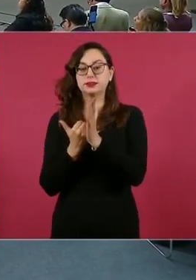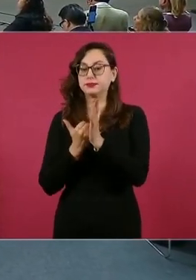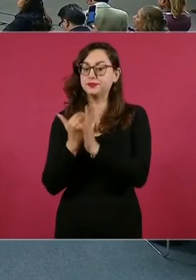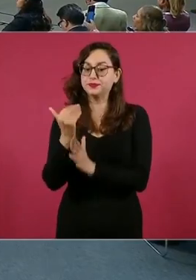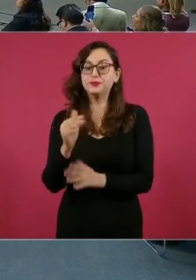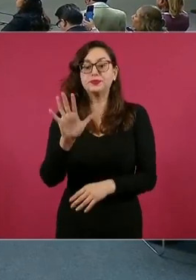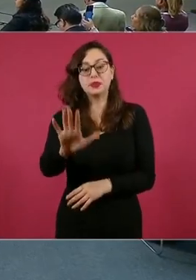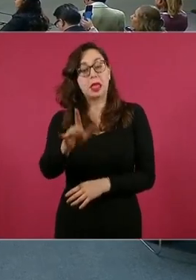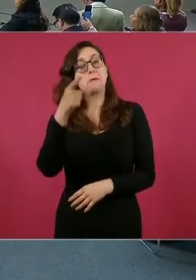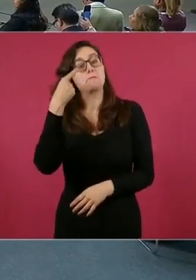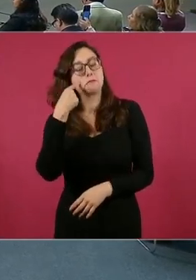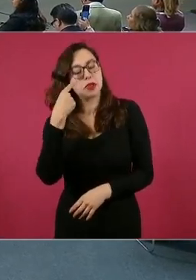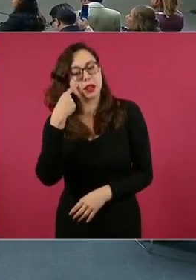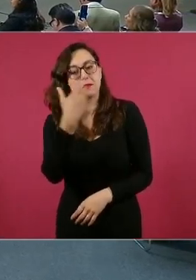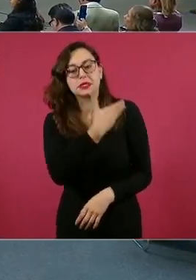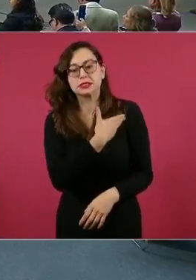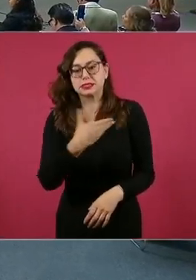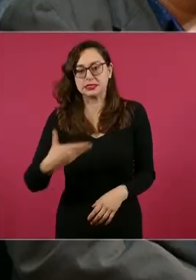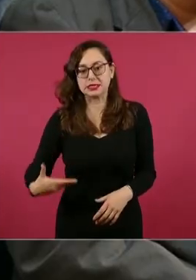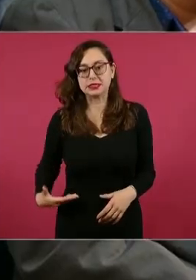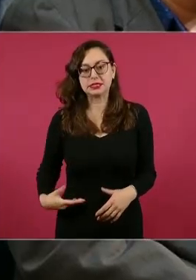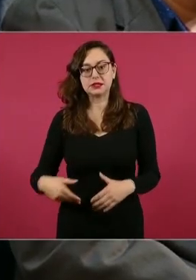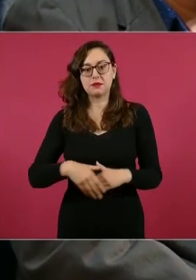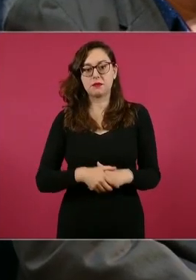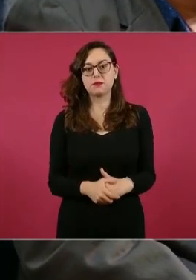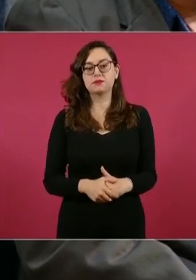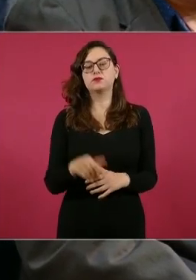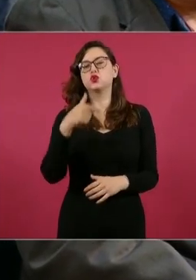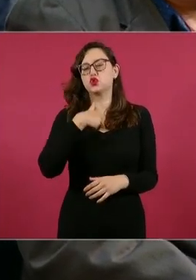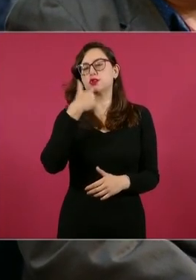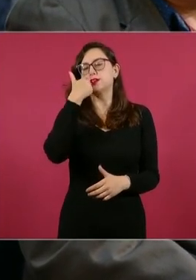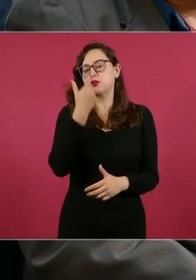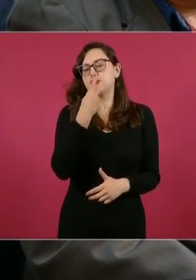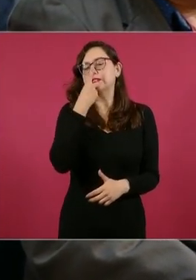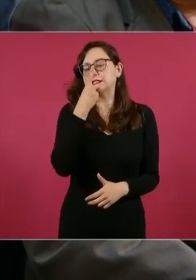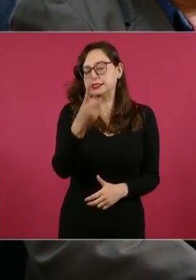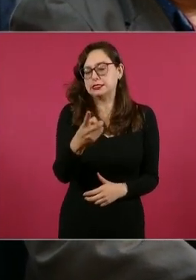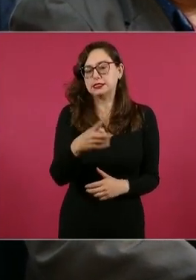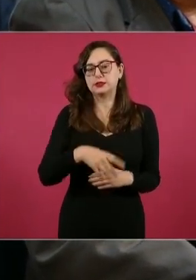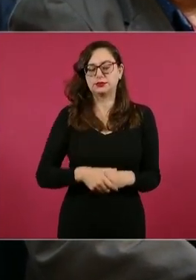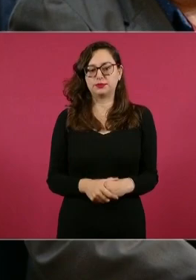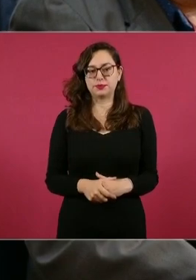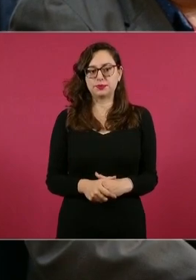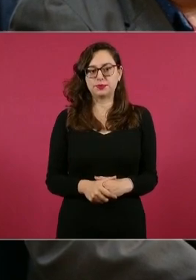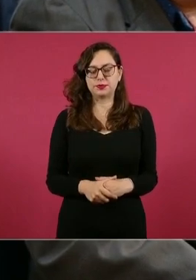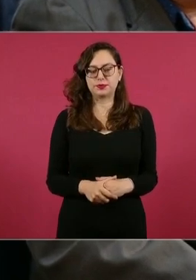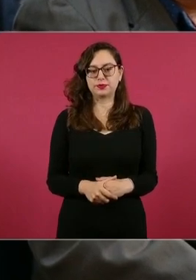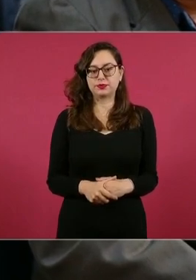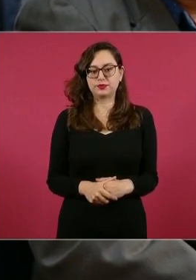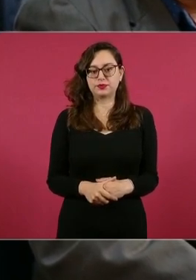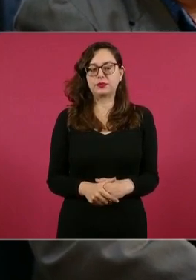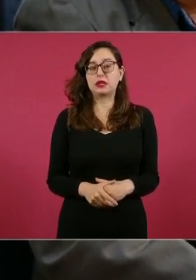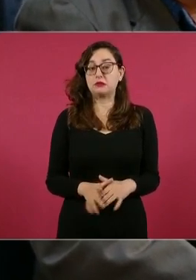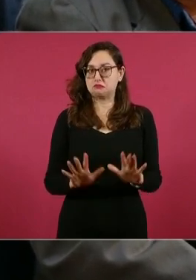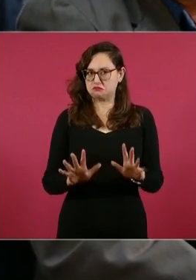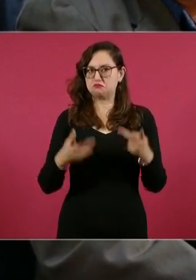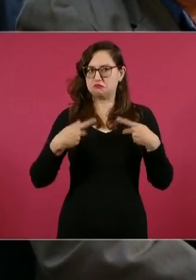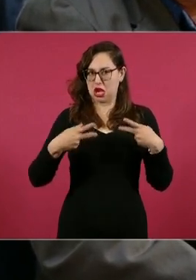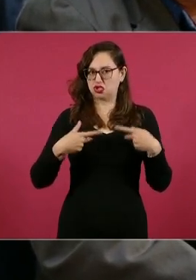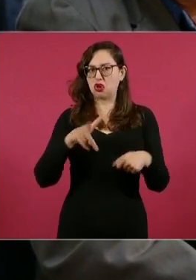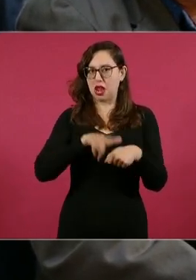presidente eh yo lo único que le le comento y se lo digo de forma ya